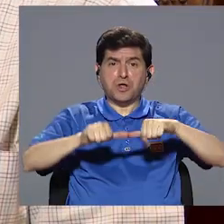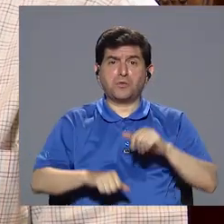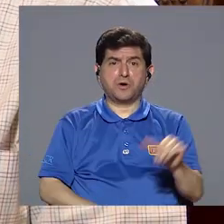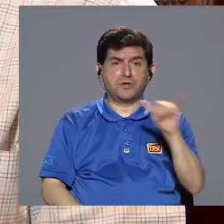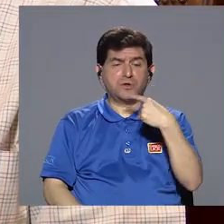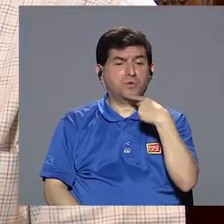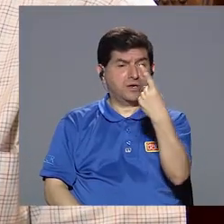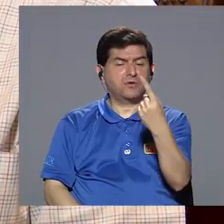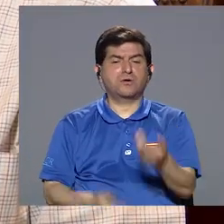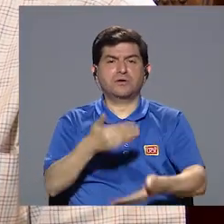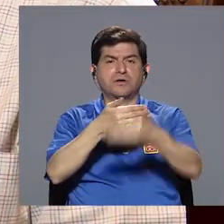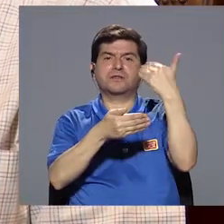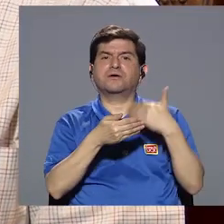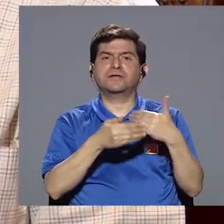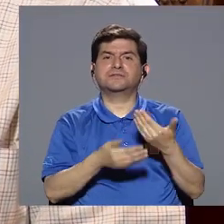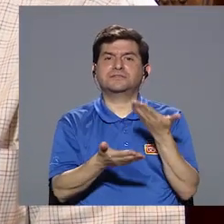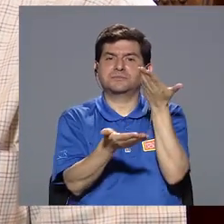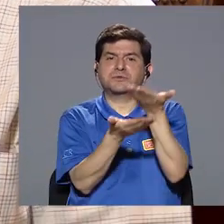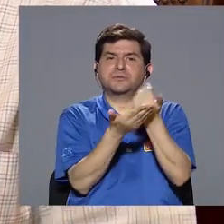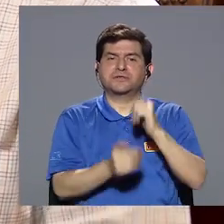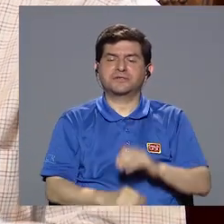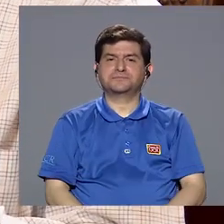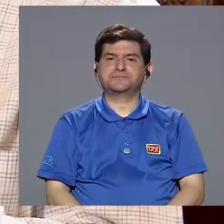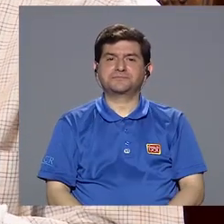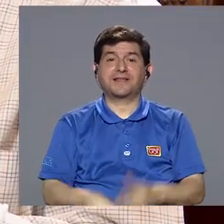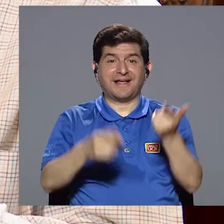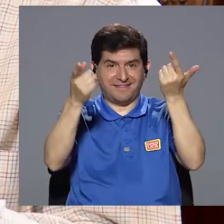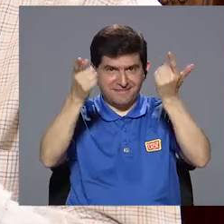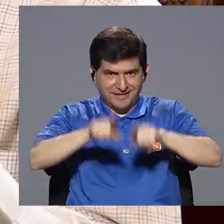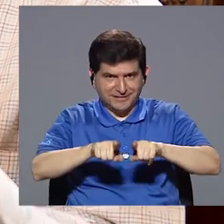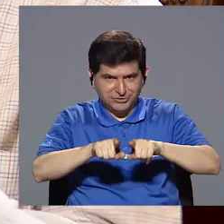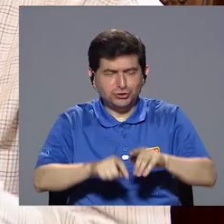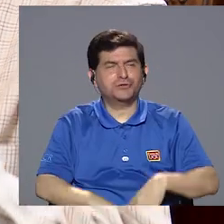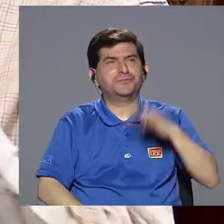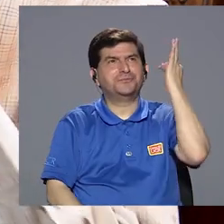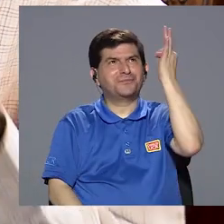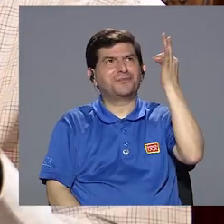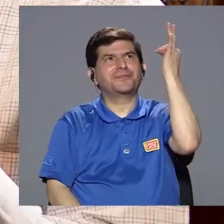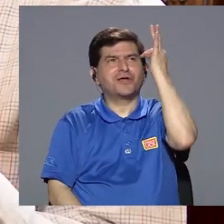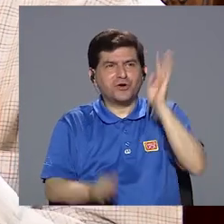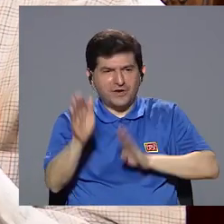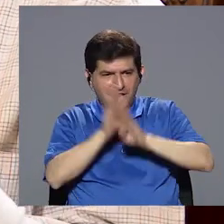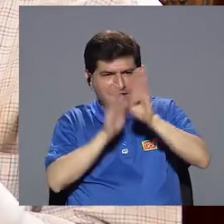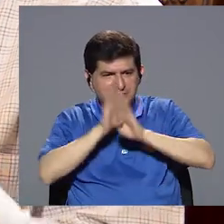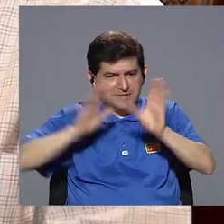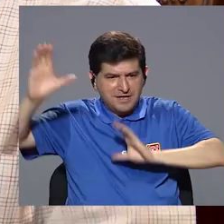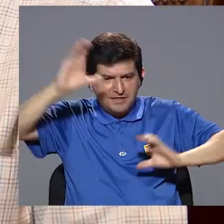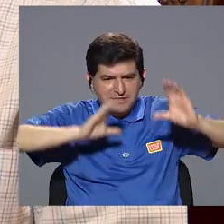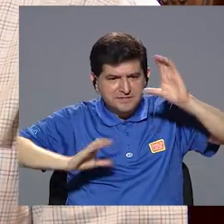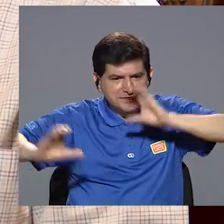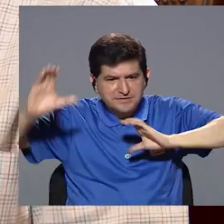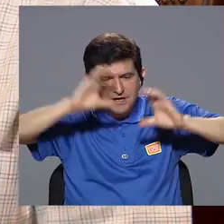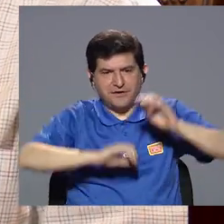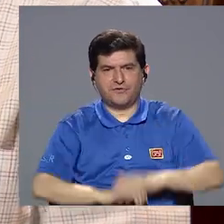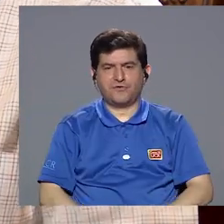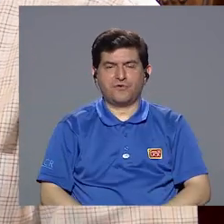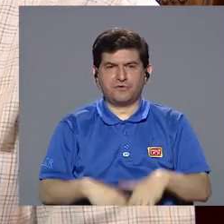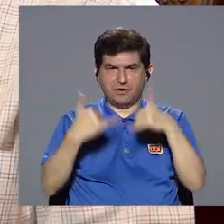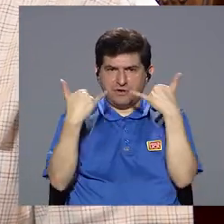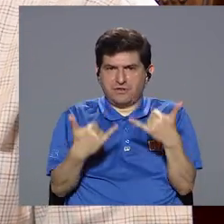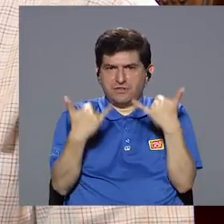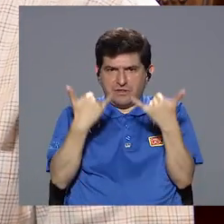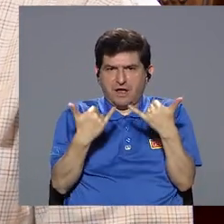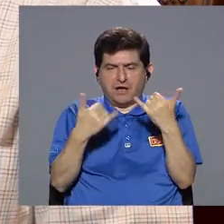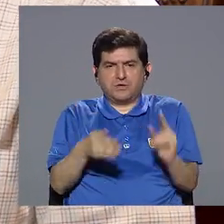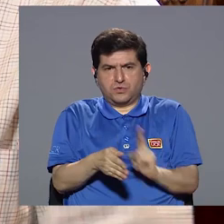con lo que estás planteando de hecho en las digamos las teorías de desarrollo científico imperante